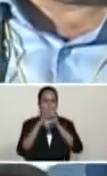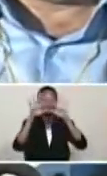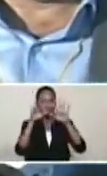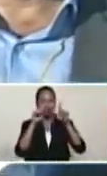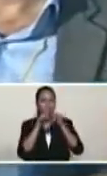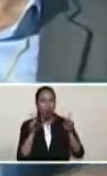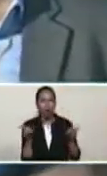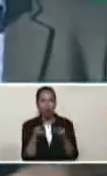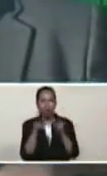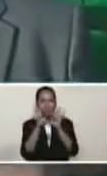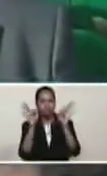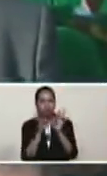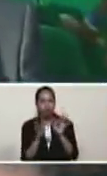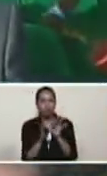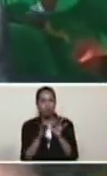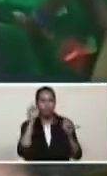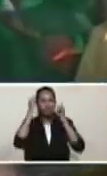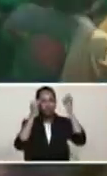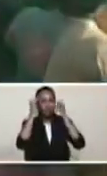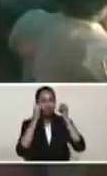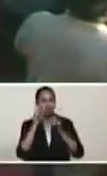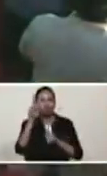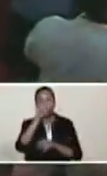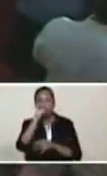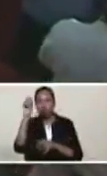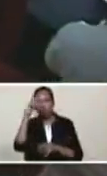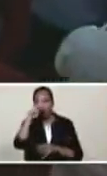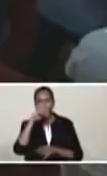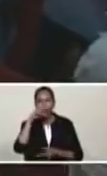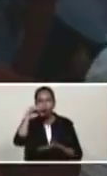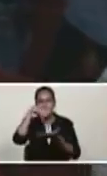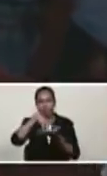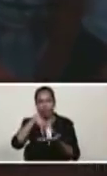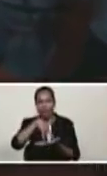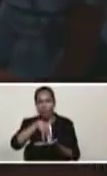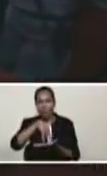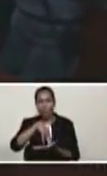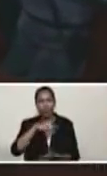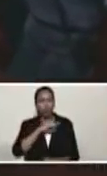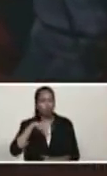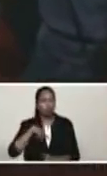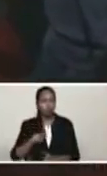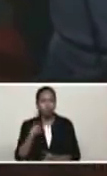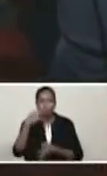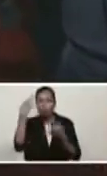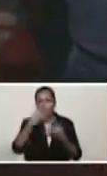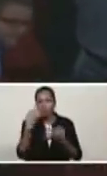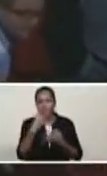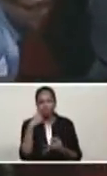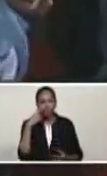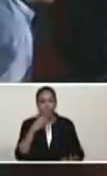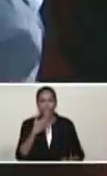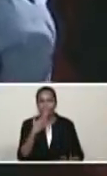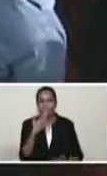nuestra conmemoración de los 200 años de Carabobo. Hago oficialmente esta propuesta.